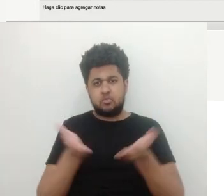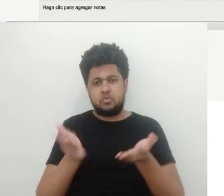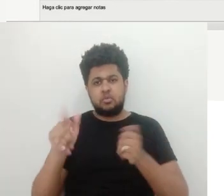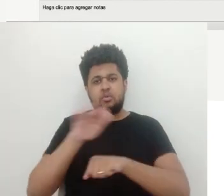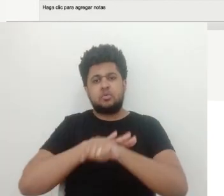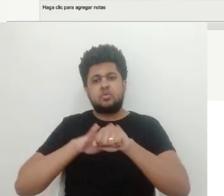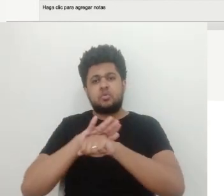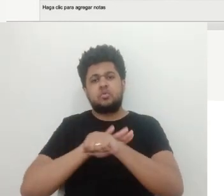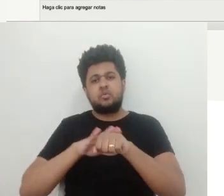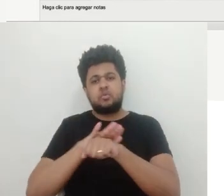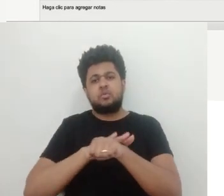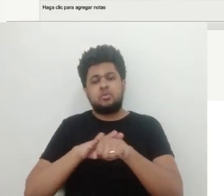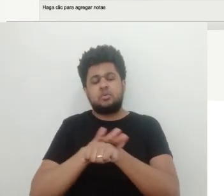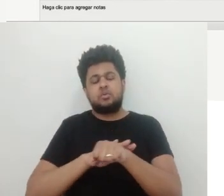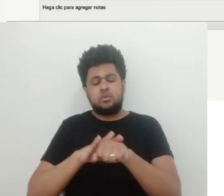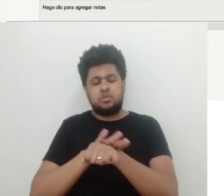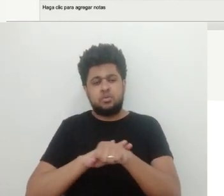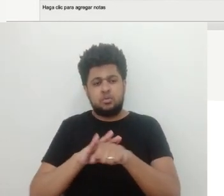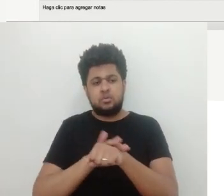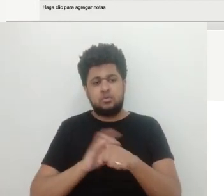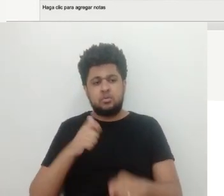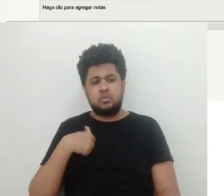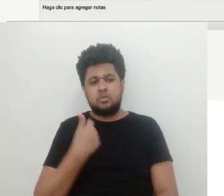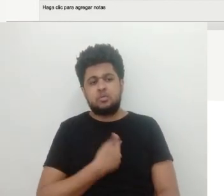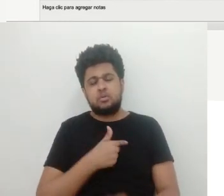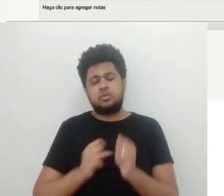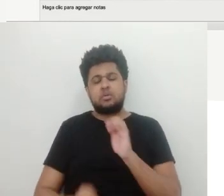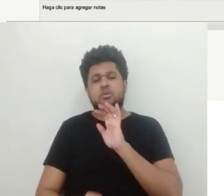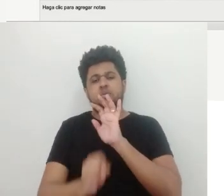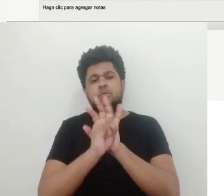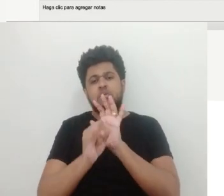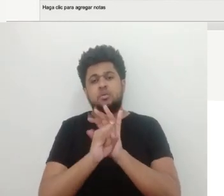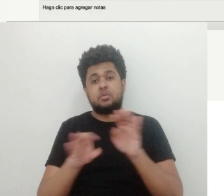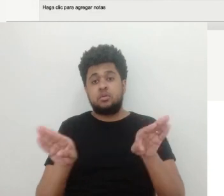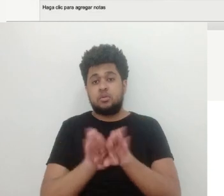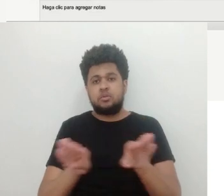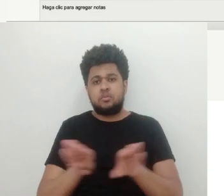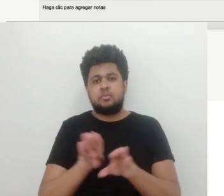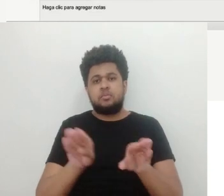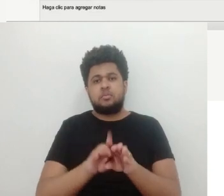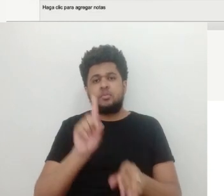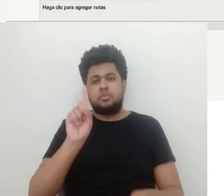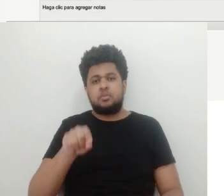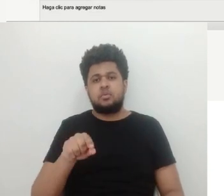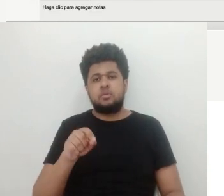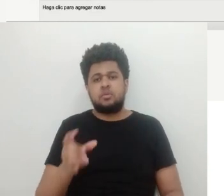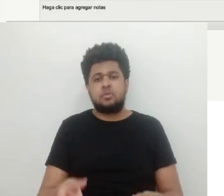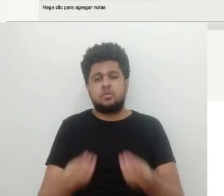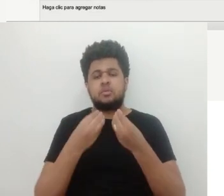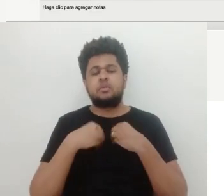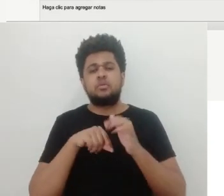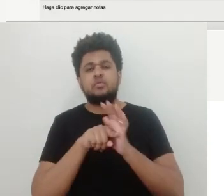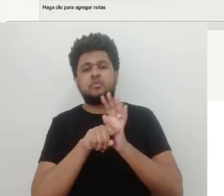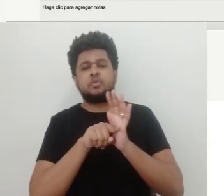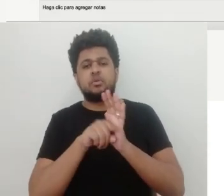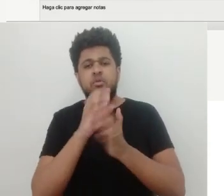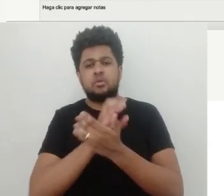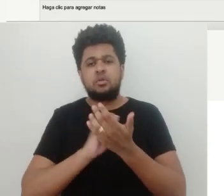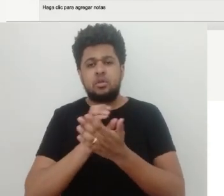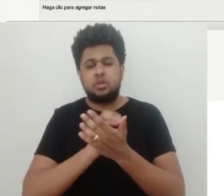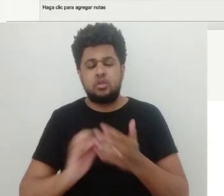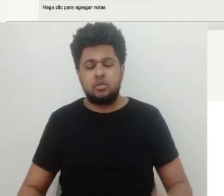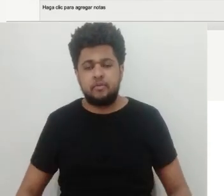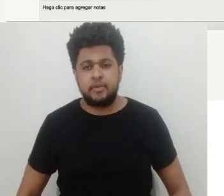Debido a los importantes expositores y expositoras que están aquí hoy, que es terrible ir después de ellos, es una cosa que no le deseo a